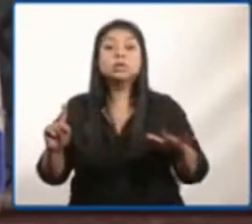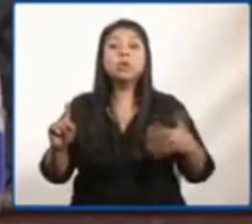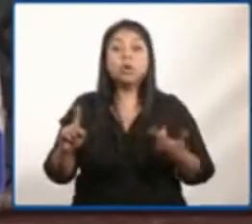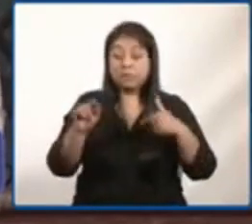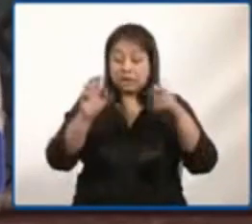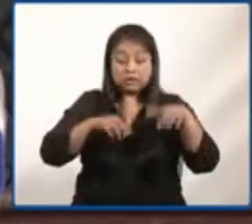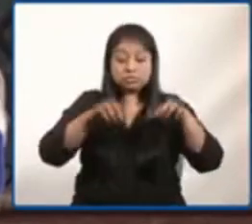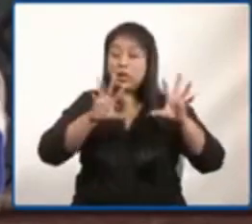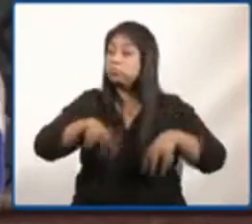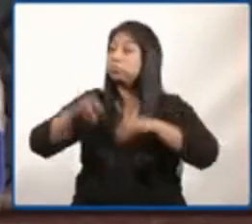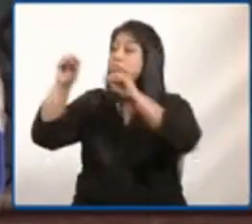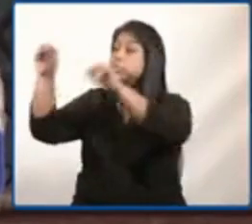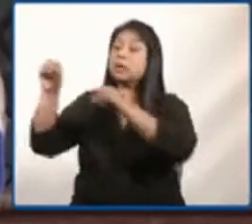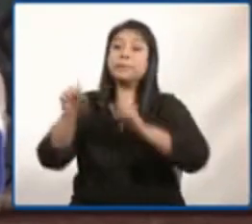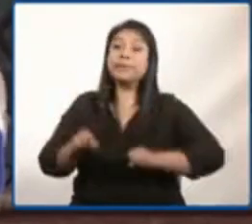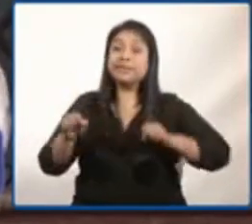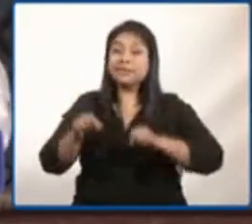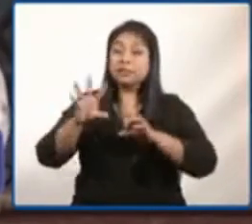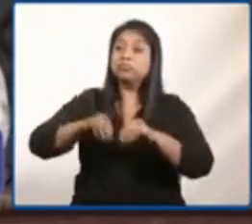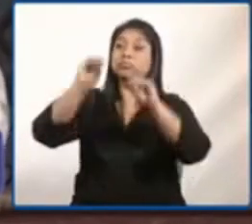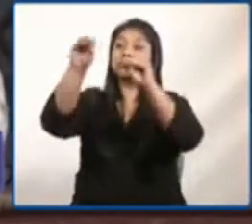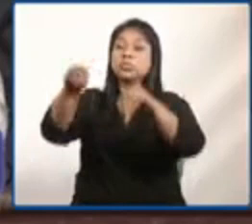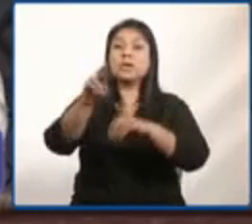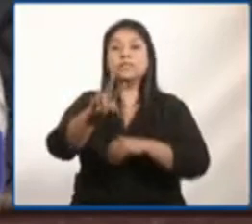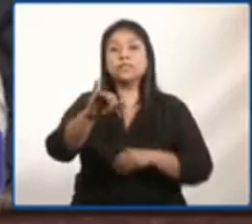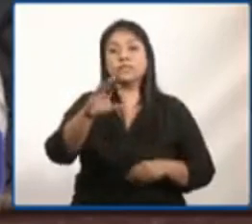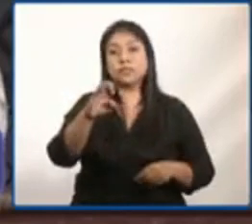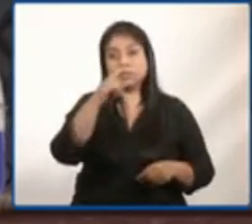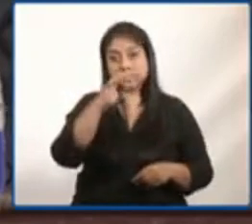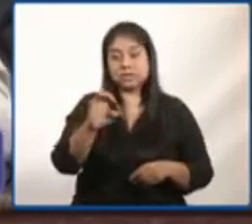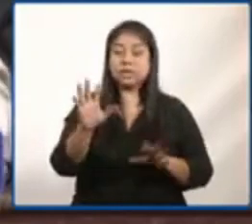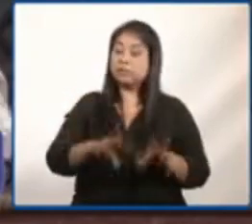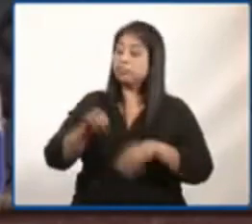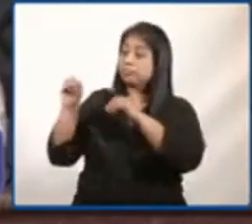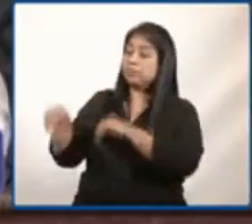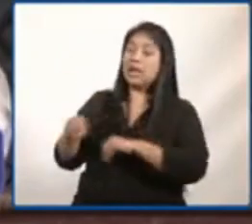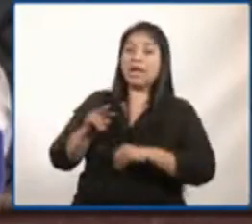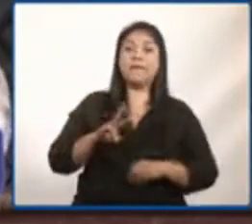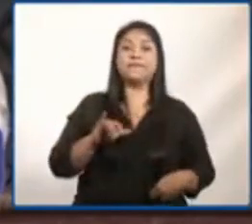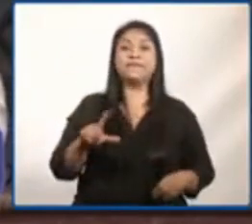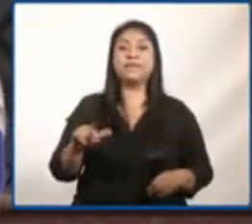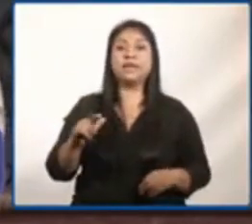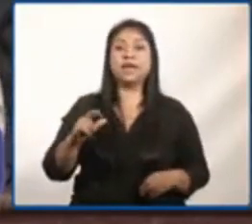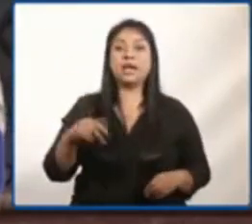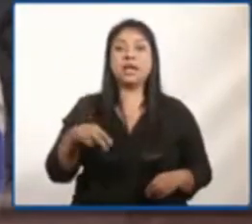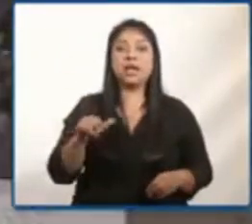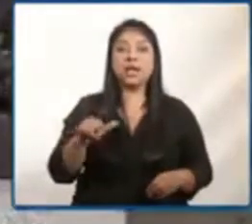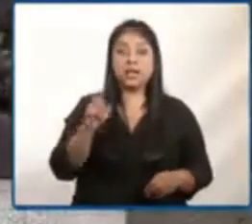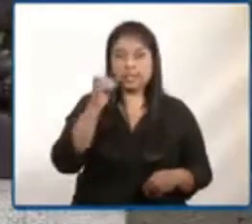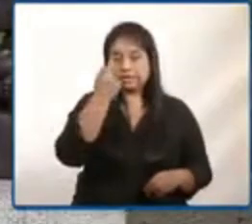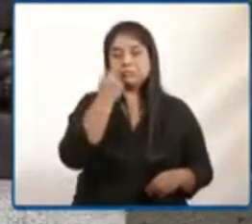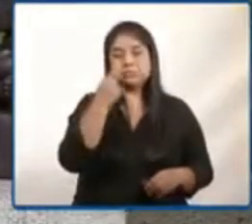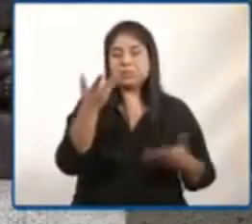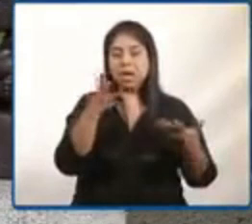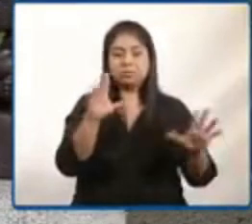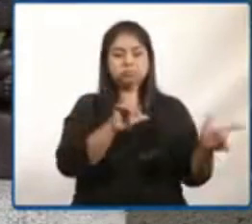a Matitlán, otra a San Vicente Pacaya y otro al área de Villacanales. Entonces está previsto todo este plan.